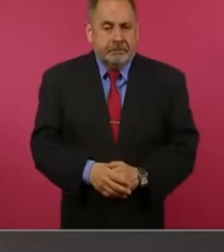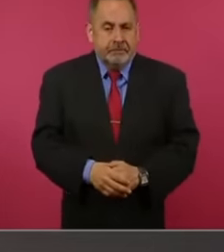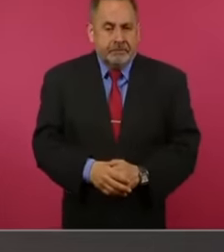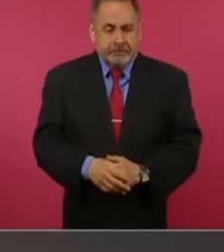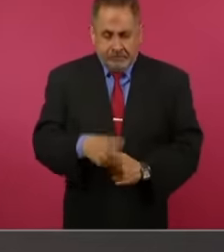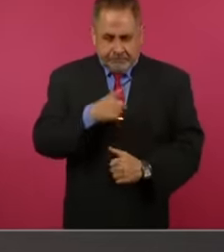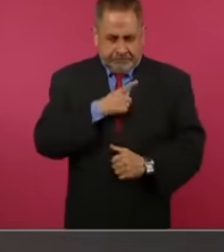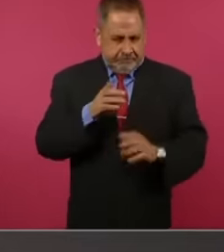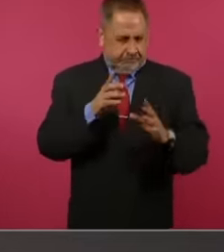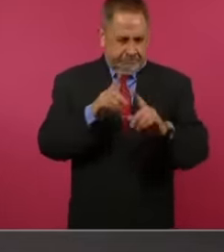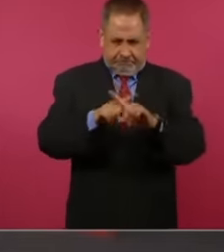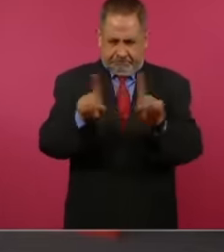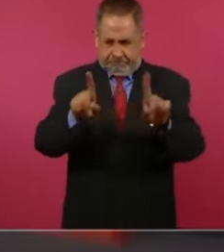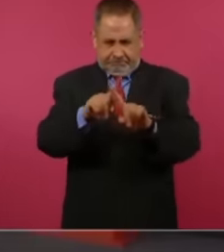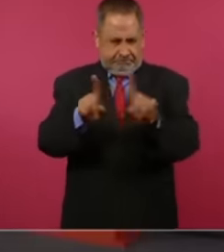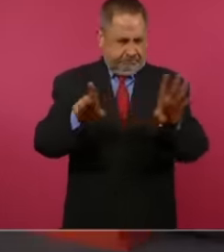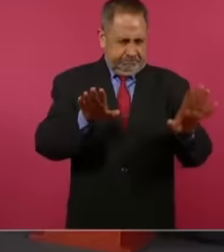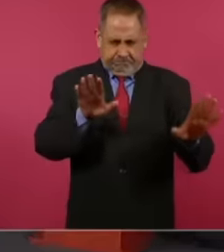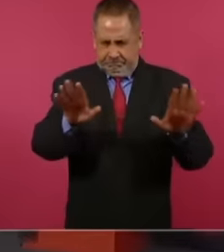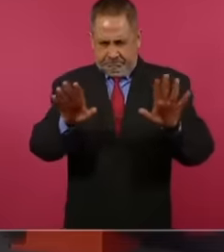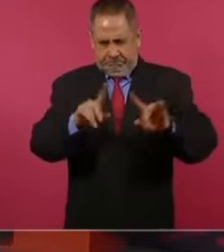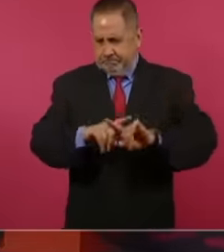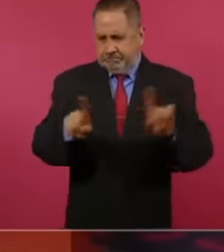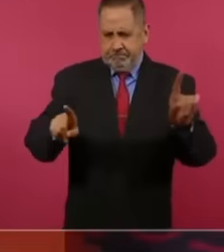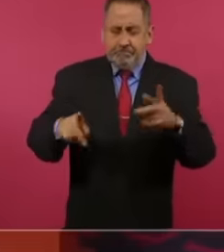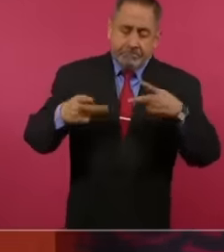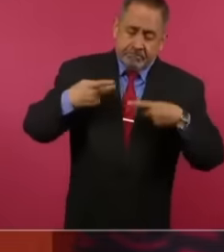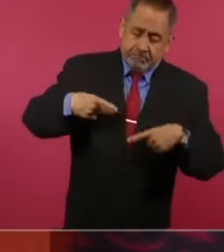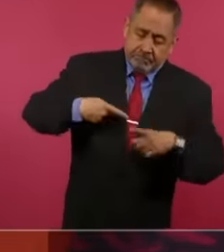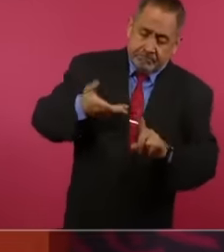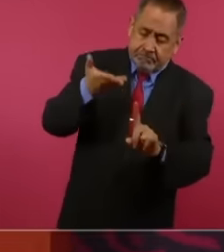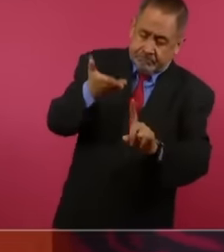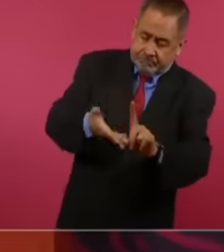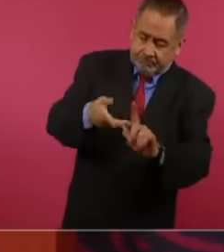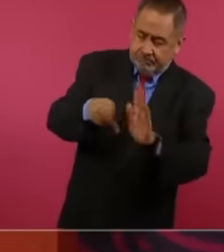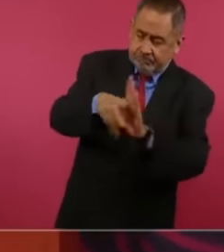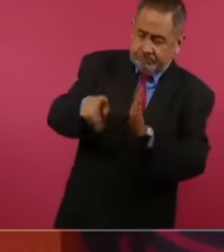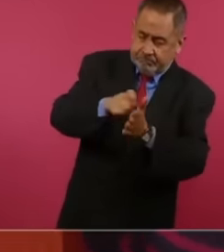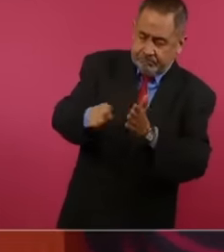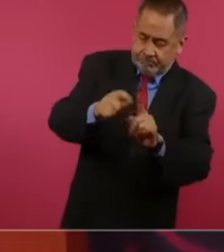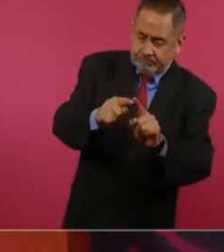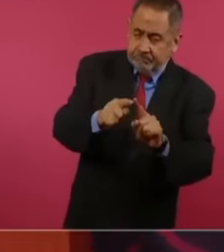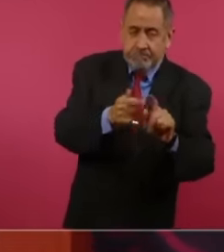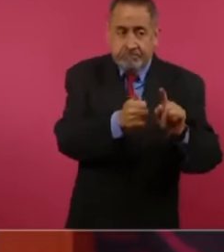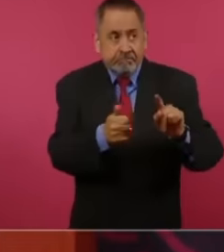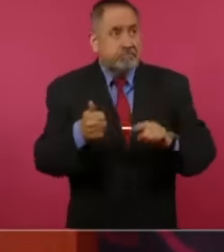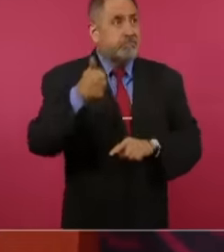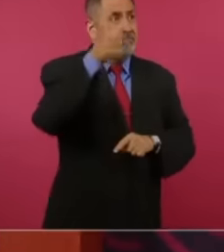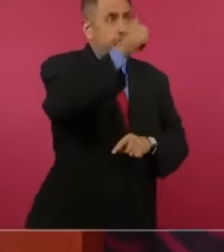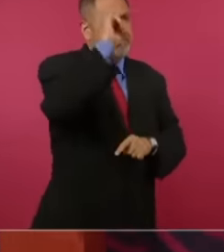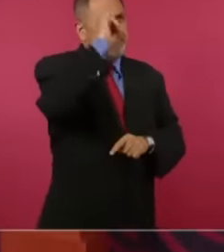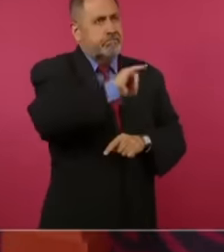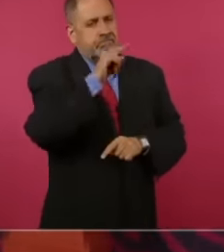que distinguir siempre entre los de arriba,